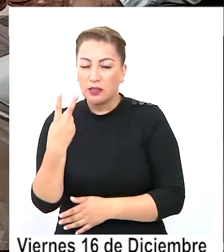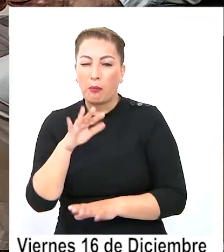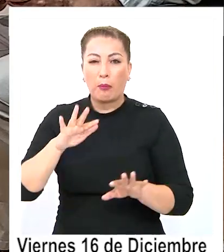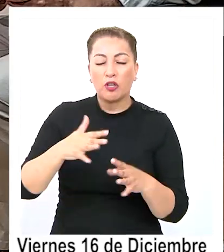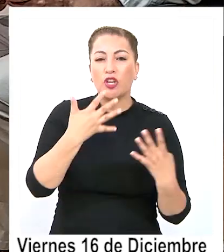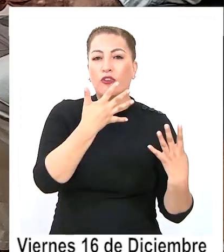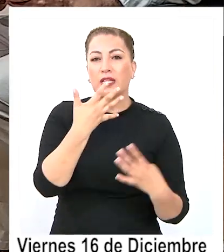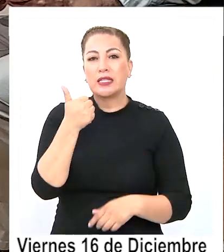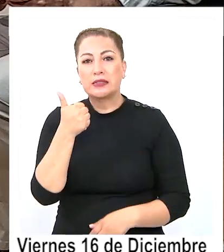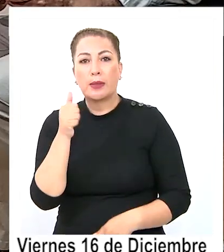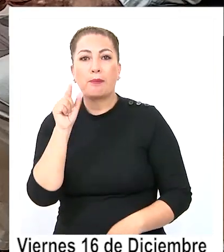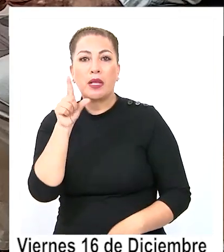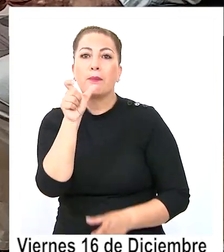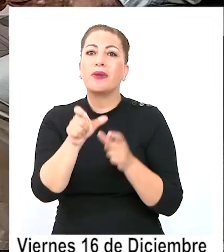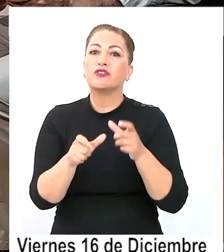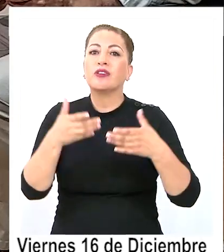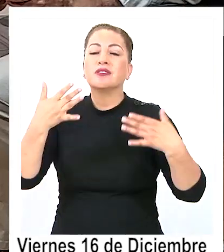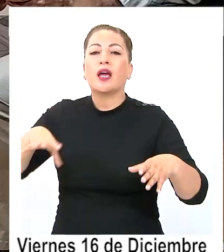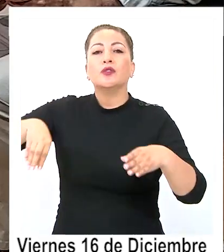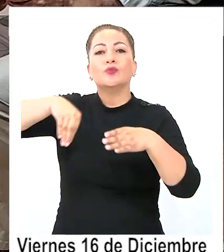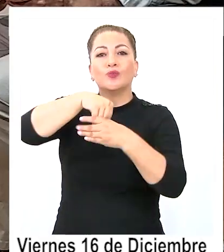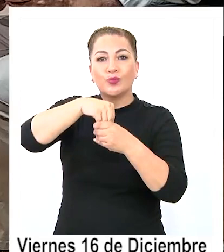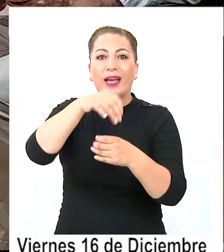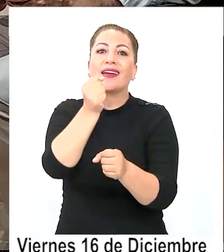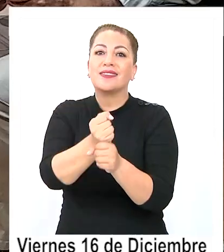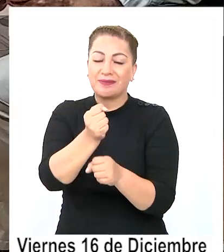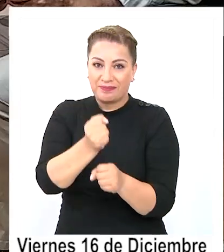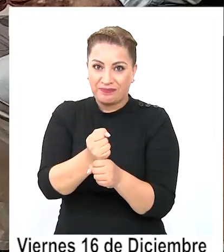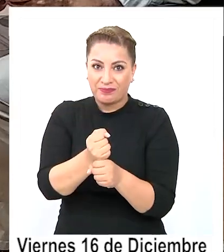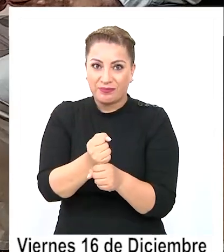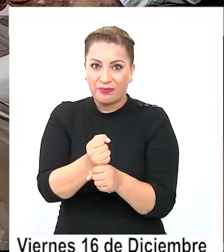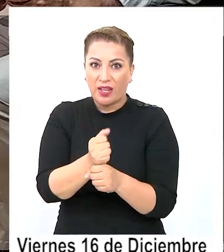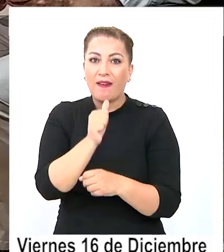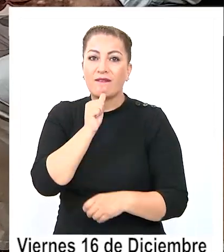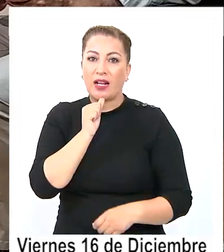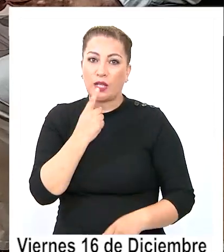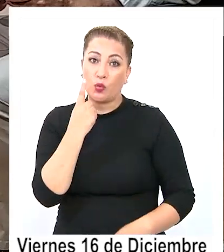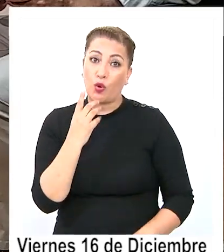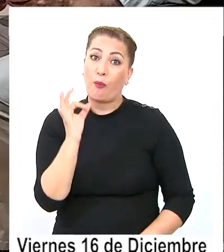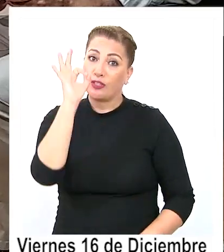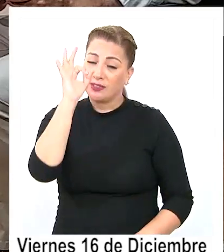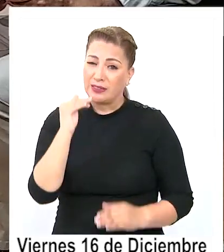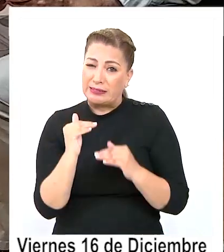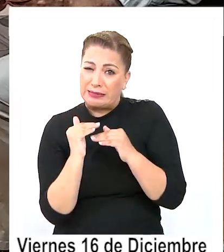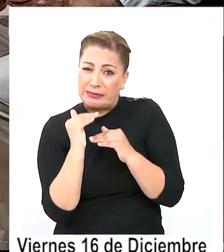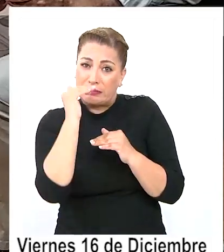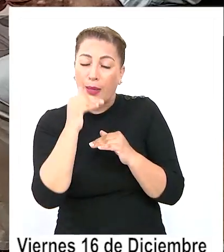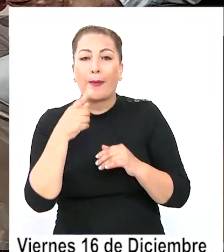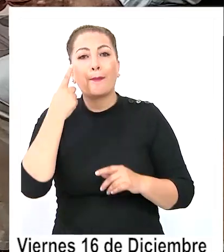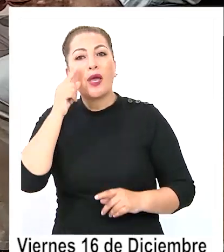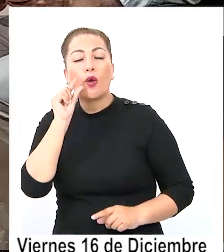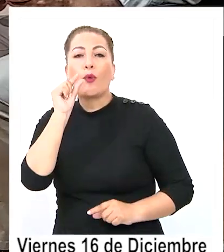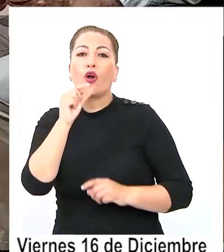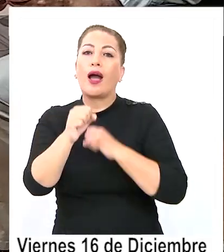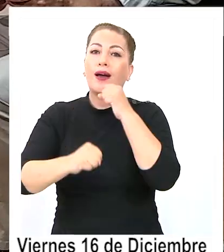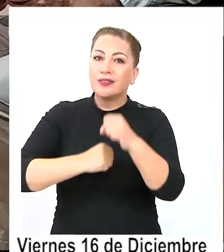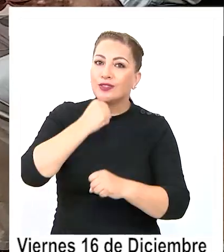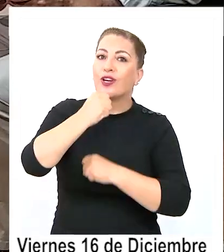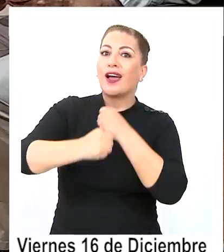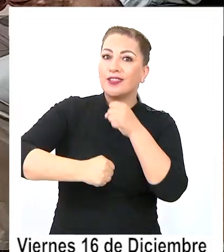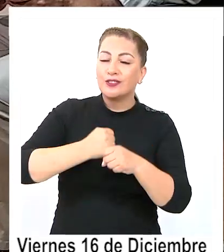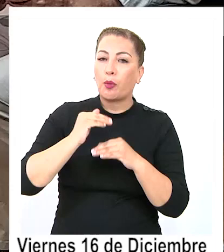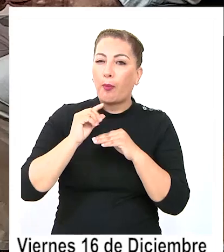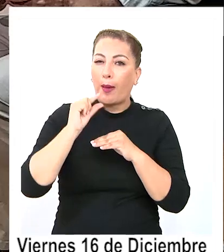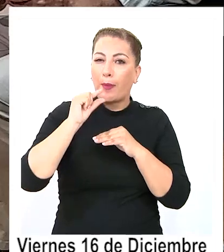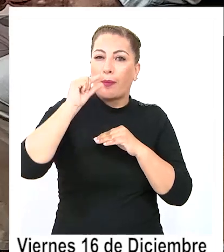de 96.000 personas que están incluidas laboralmente. Todavía estamos lejos del 1%, pero ha ido aumentando año a año. ¿Cuál es el